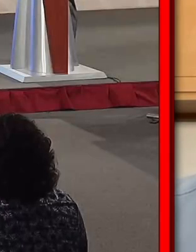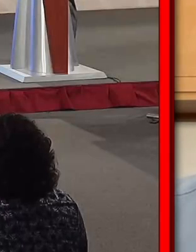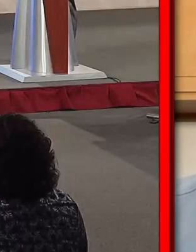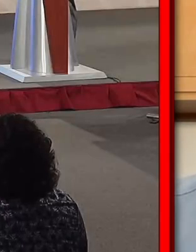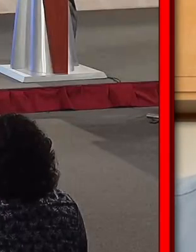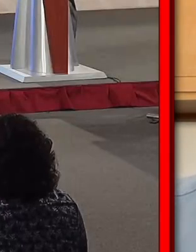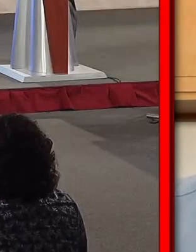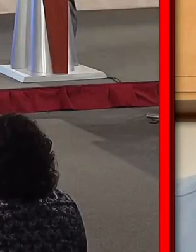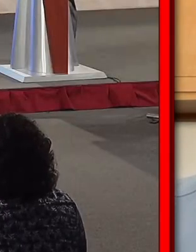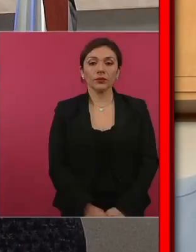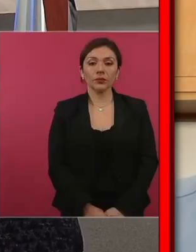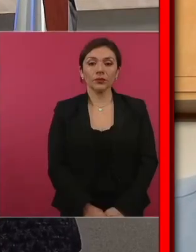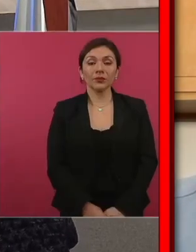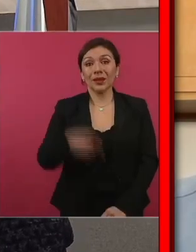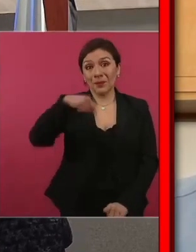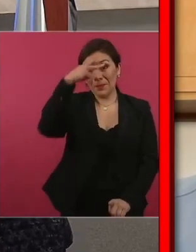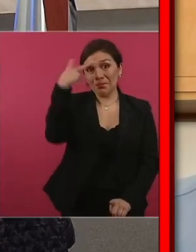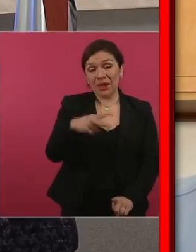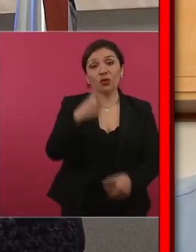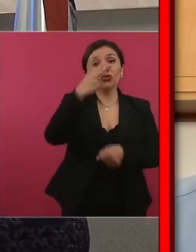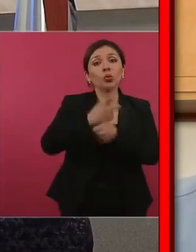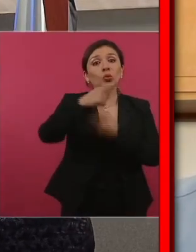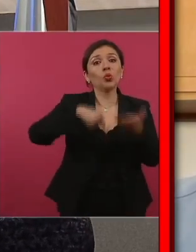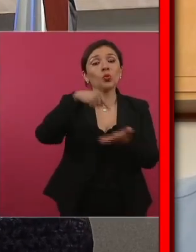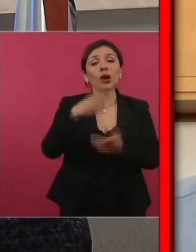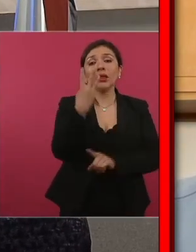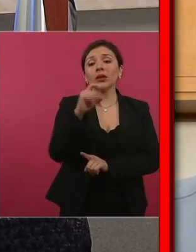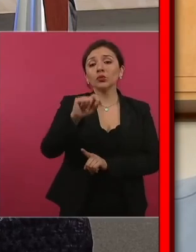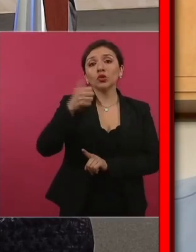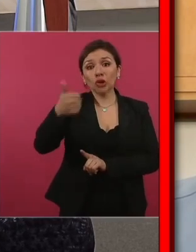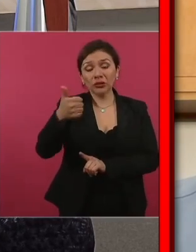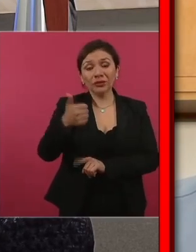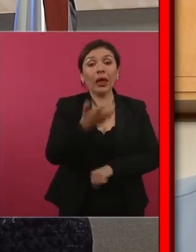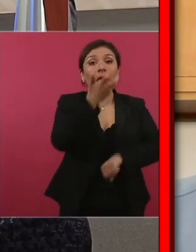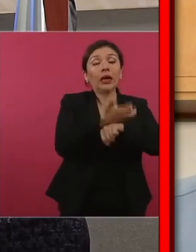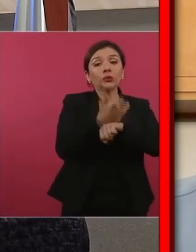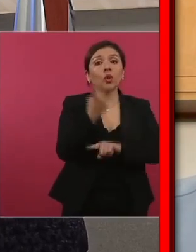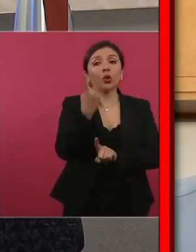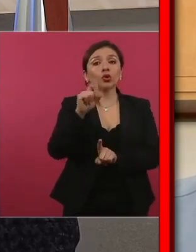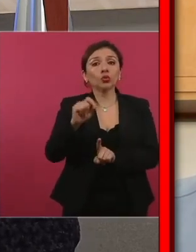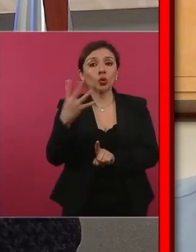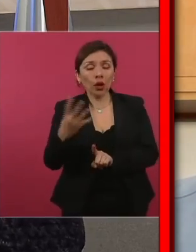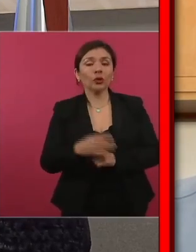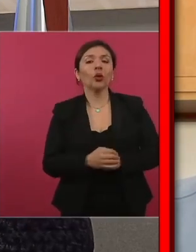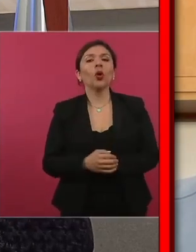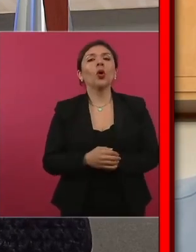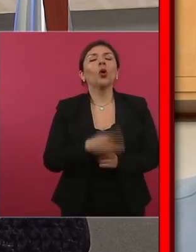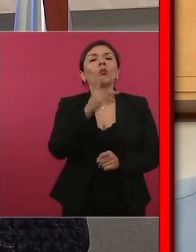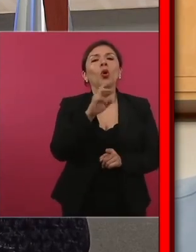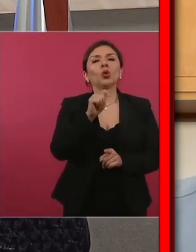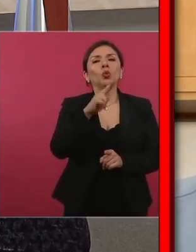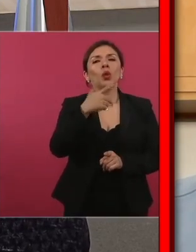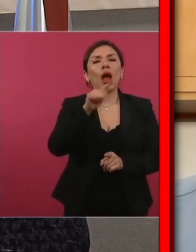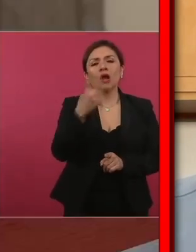tres punto seis Estados Unidos Dos punto cuatro Portugal Dos punto tres España